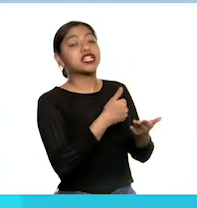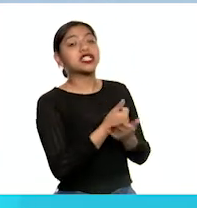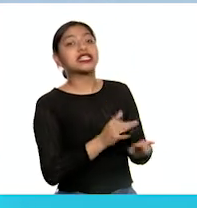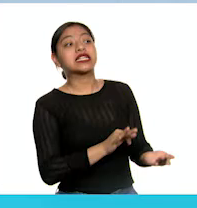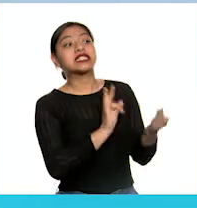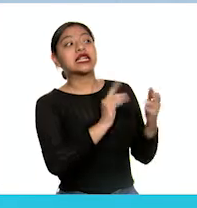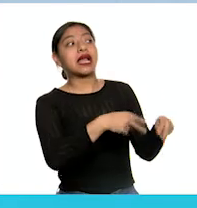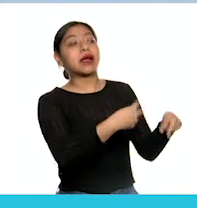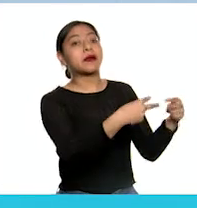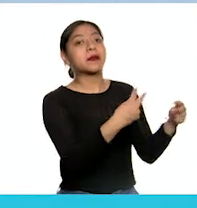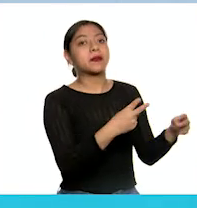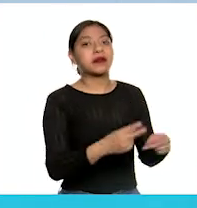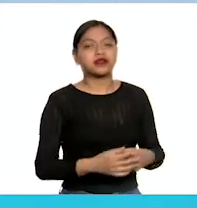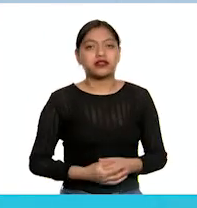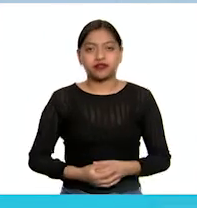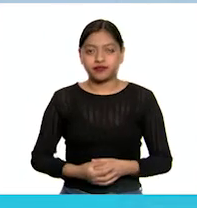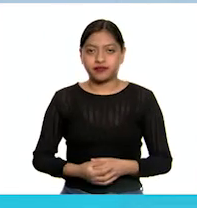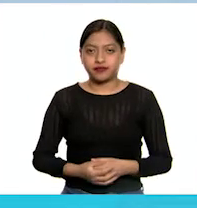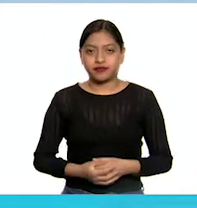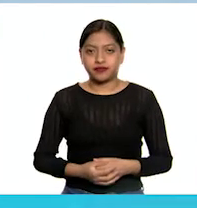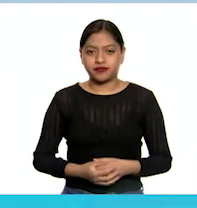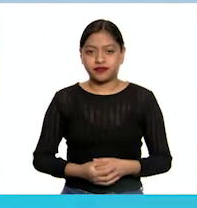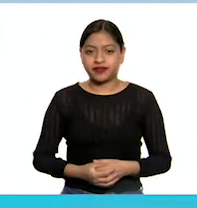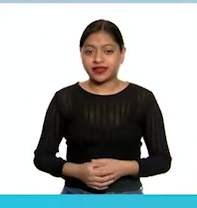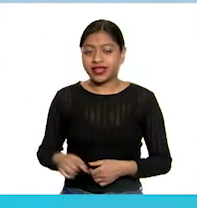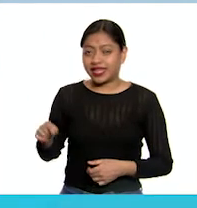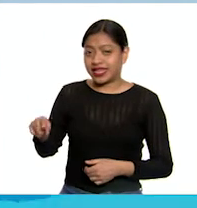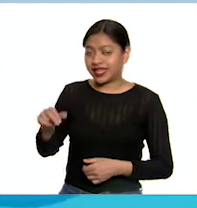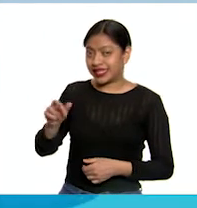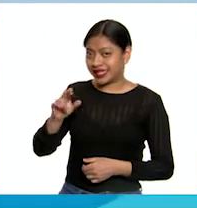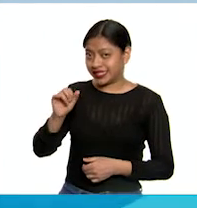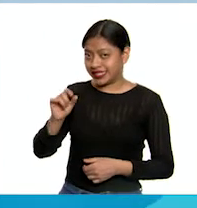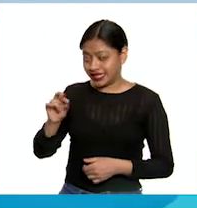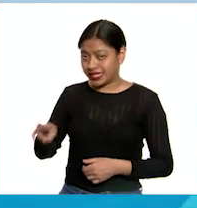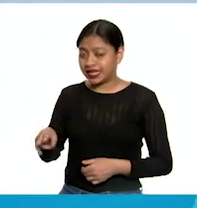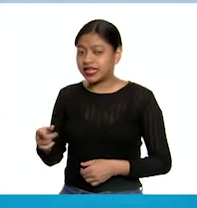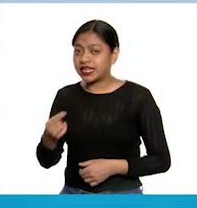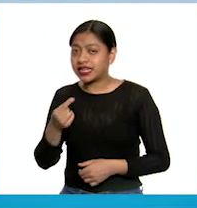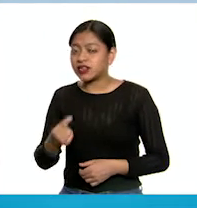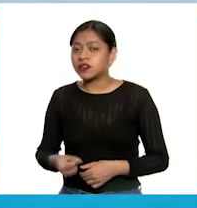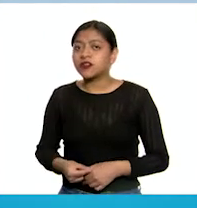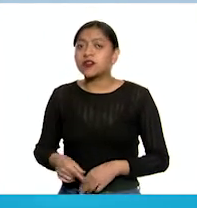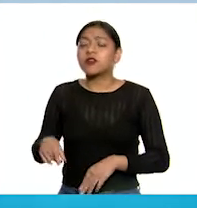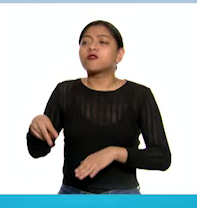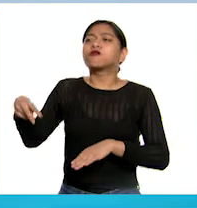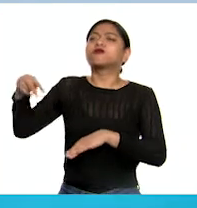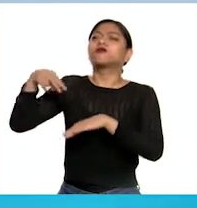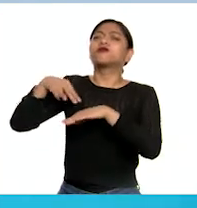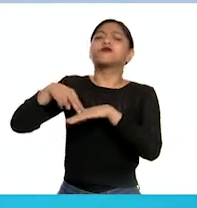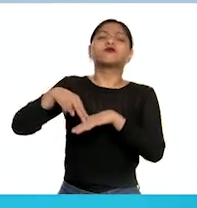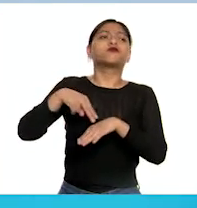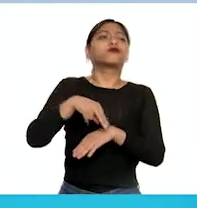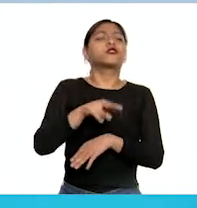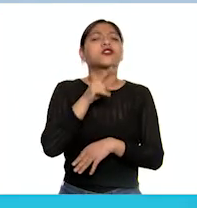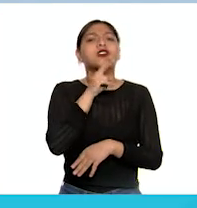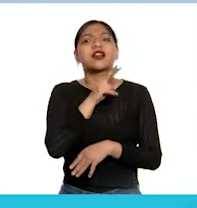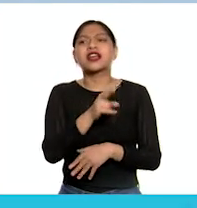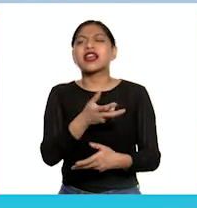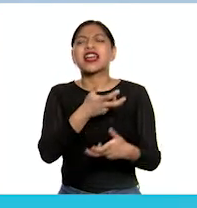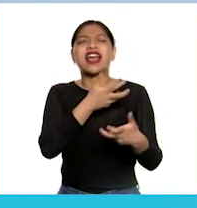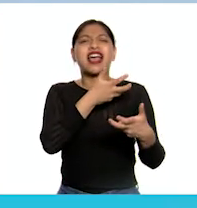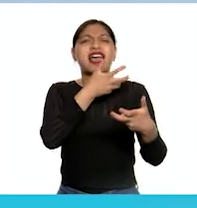Con la mayor seriedad del mundo, Nasreddin trepó a una azotea y empezó a gritar a quien quisiera